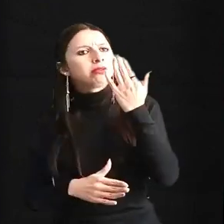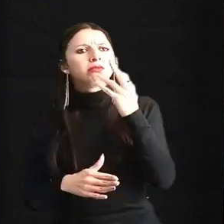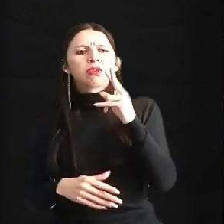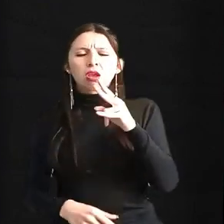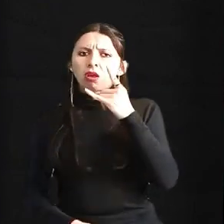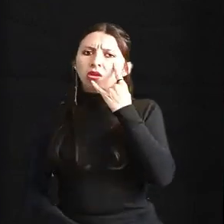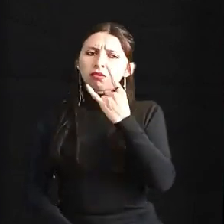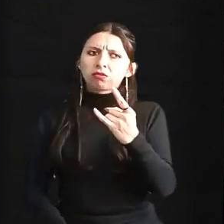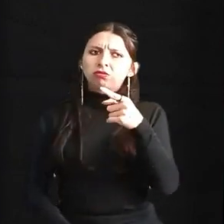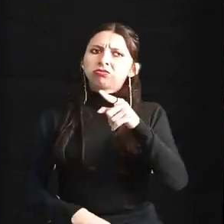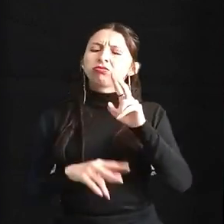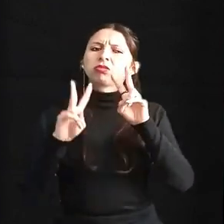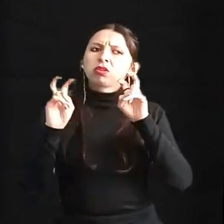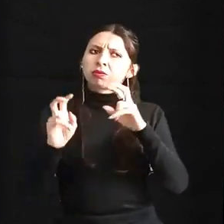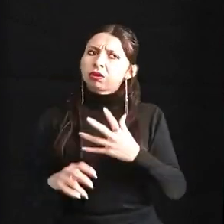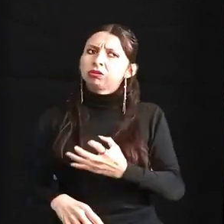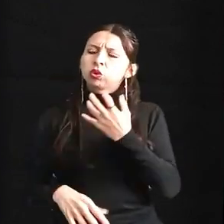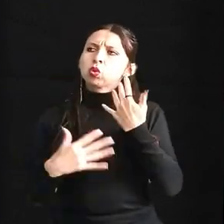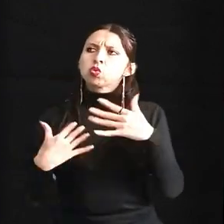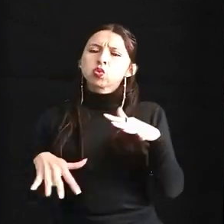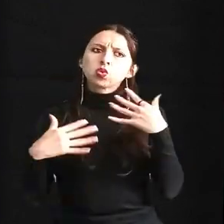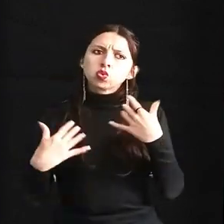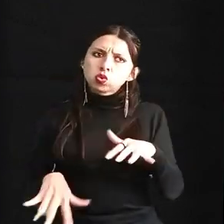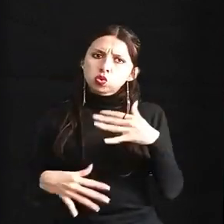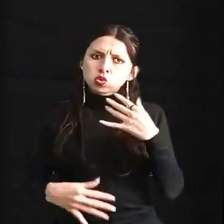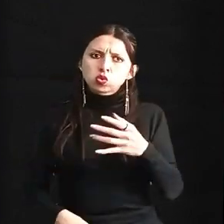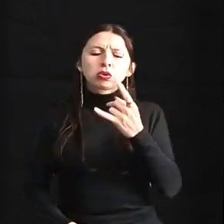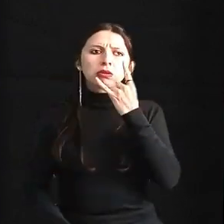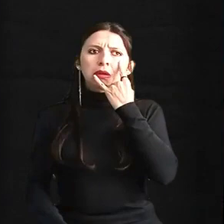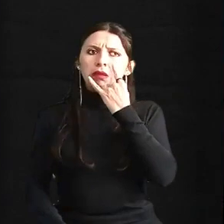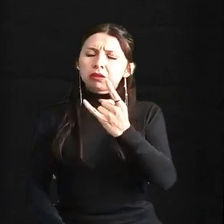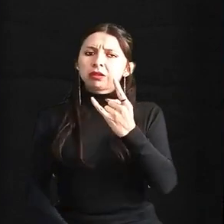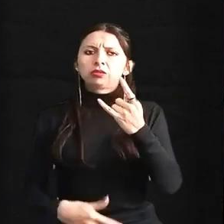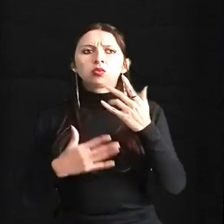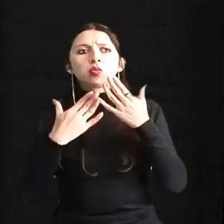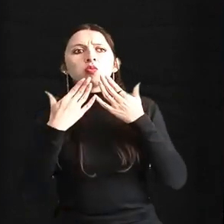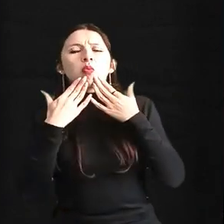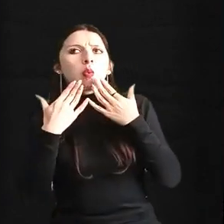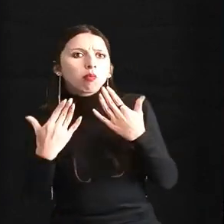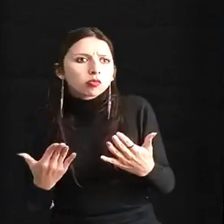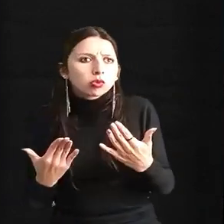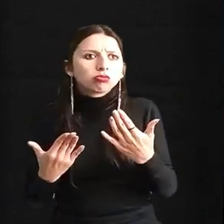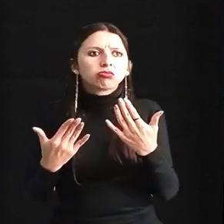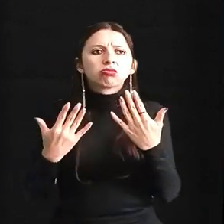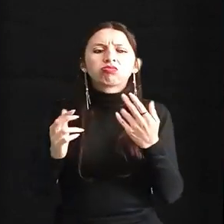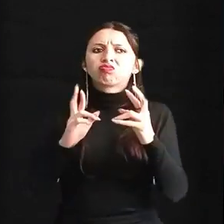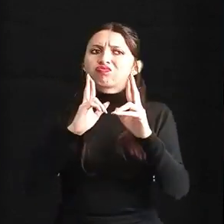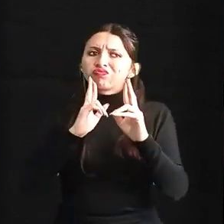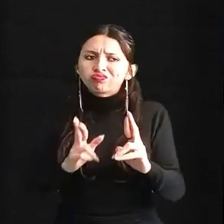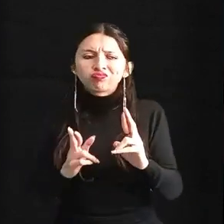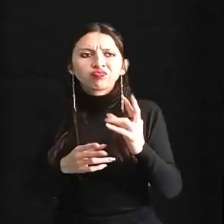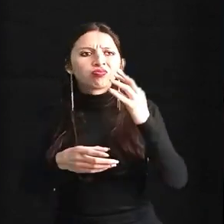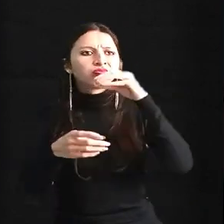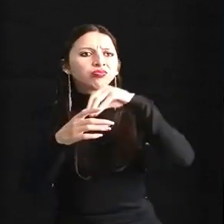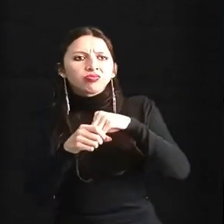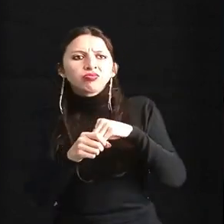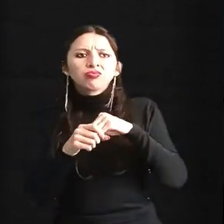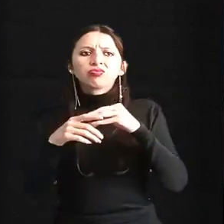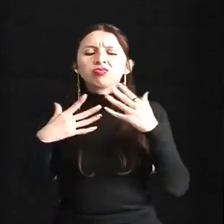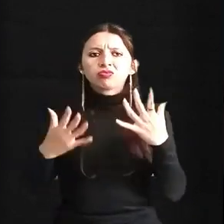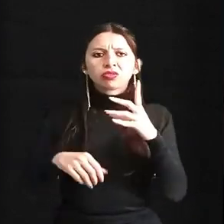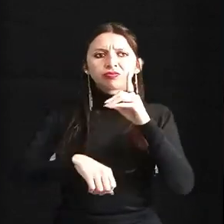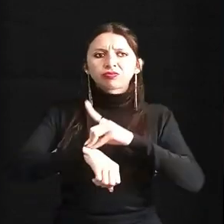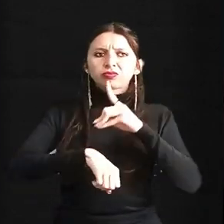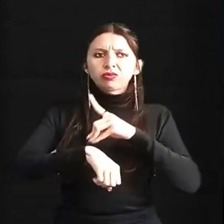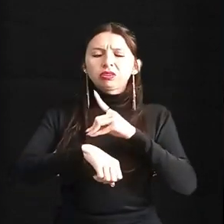muy muy interesante y que bueno ha dado frutos que son buenos tanto para la revista como para la universidad de nariz Es